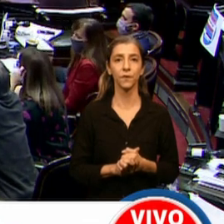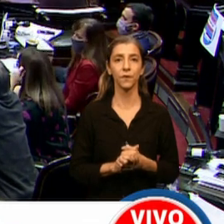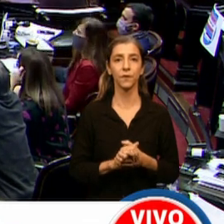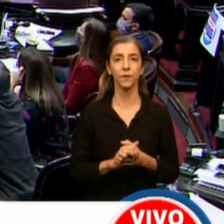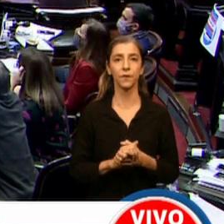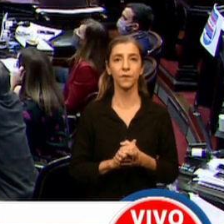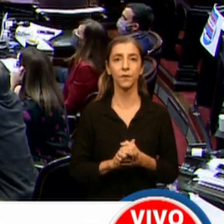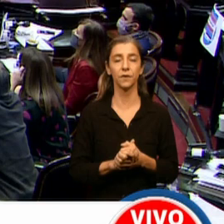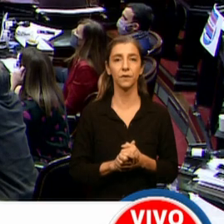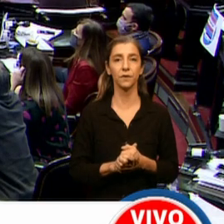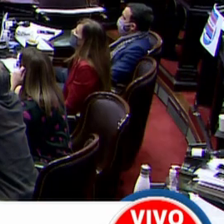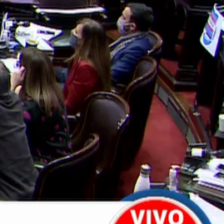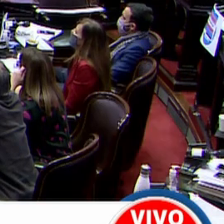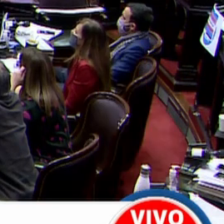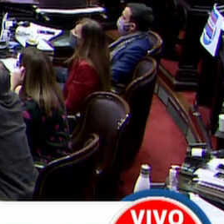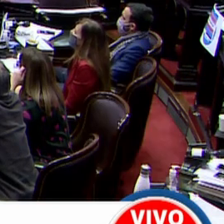curiosidad